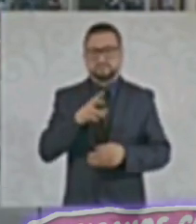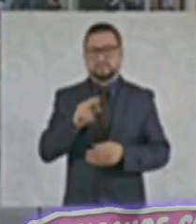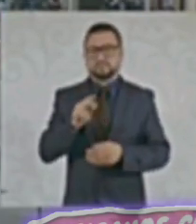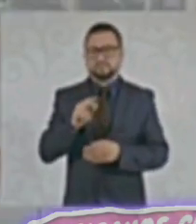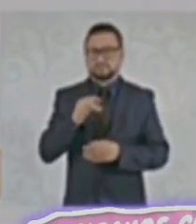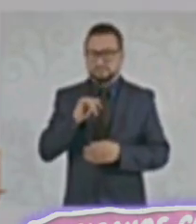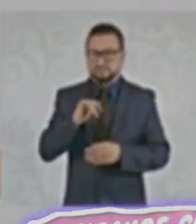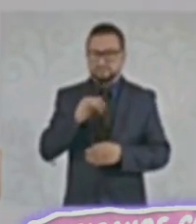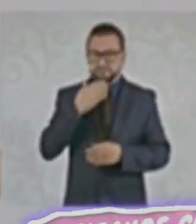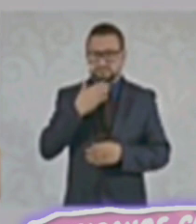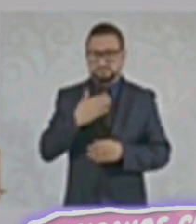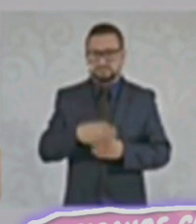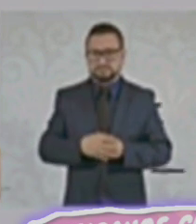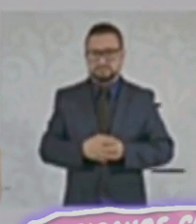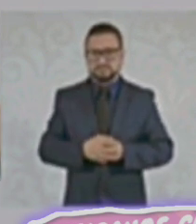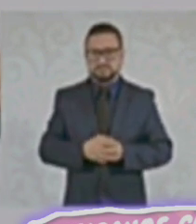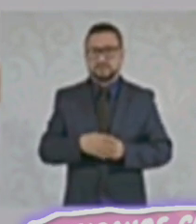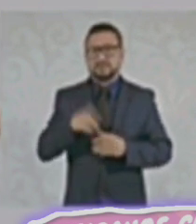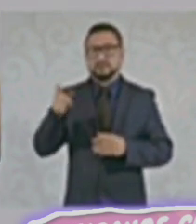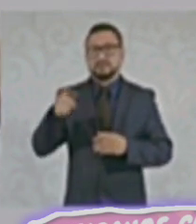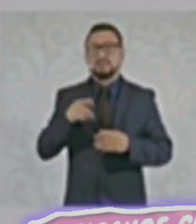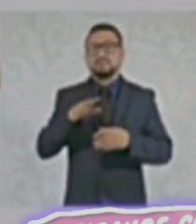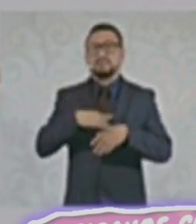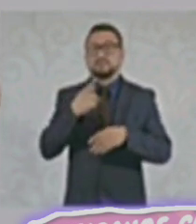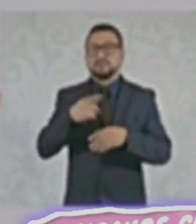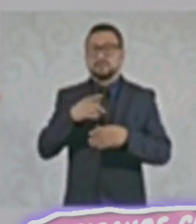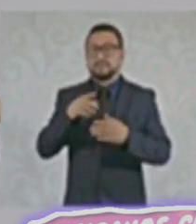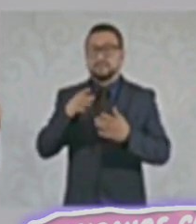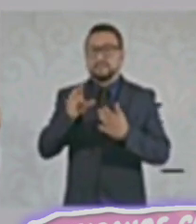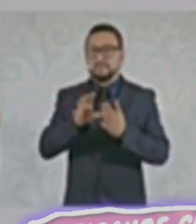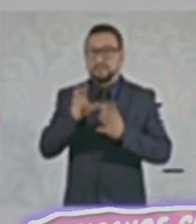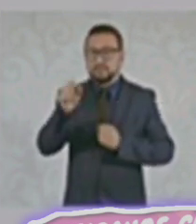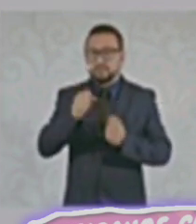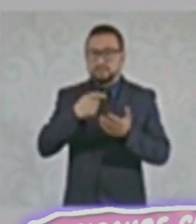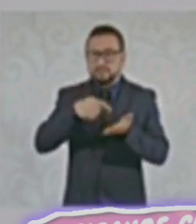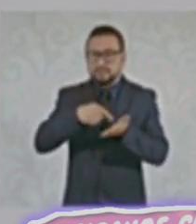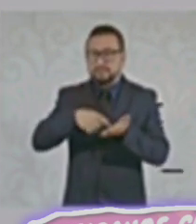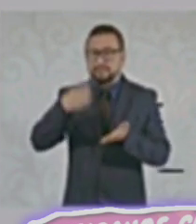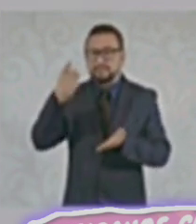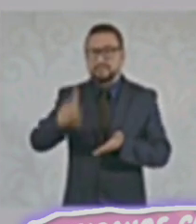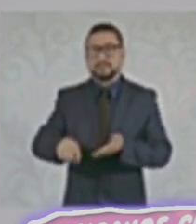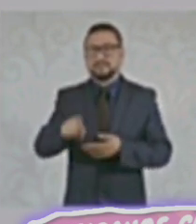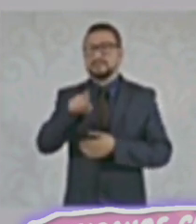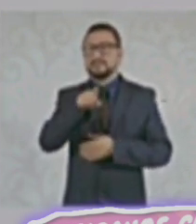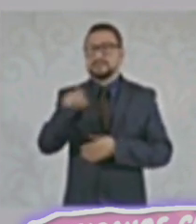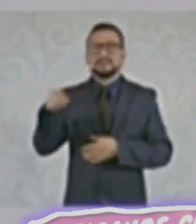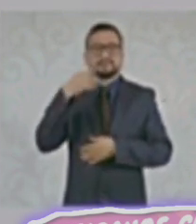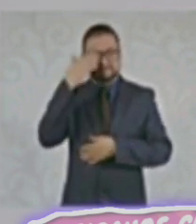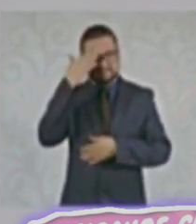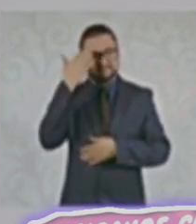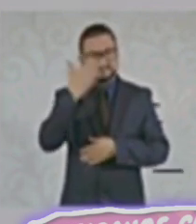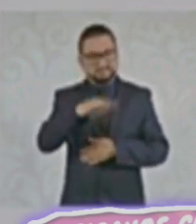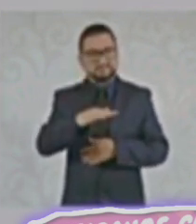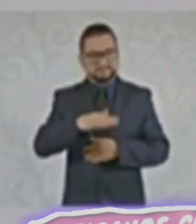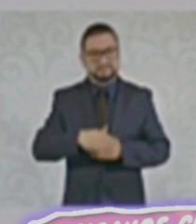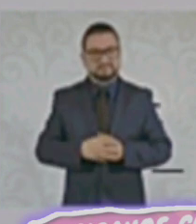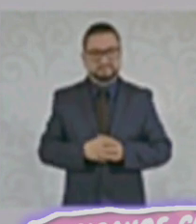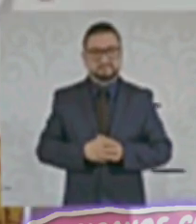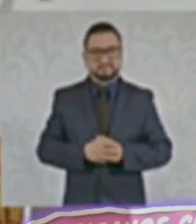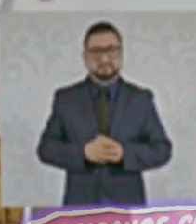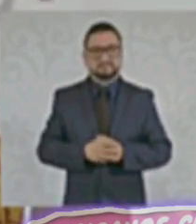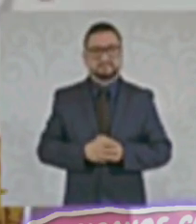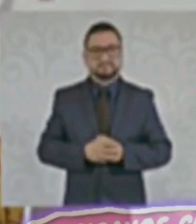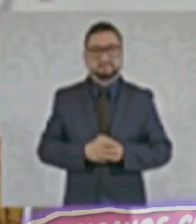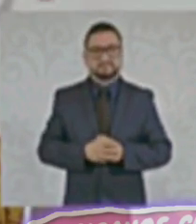No, porque es un mandato constitucional. Ellos saben que